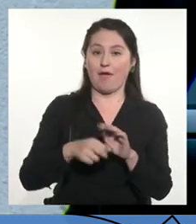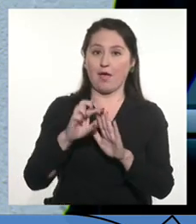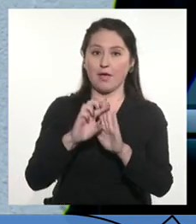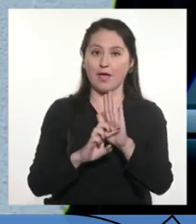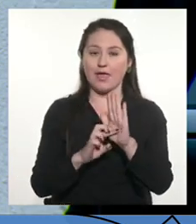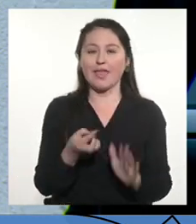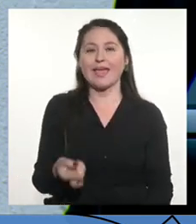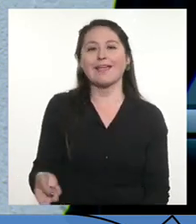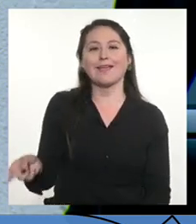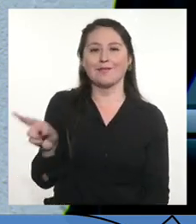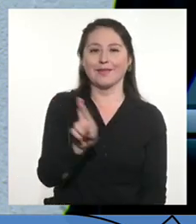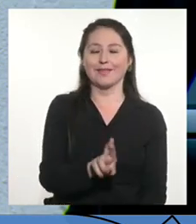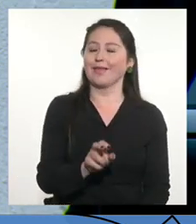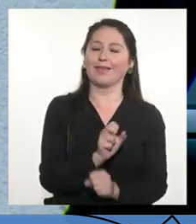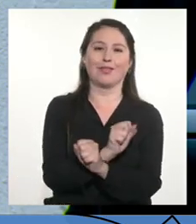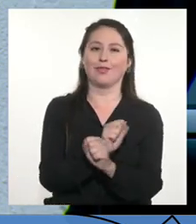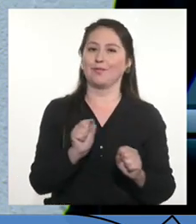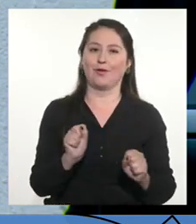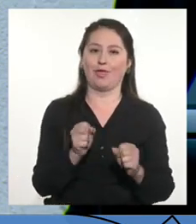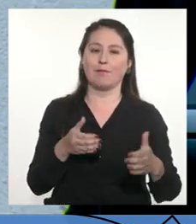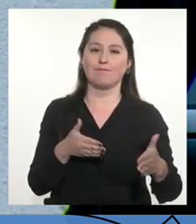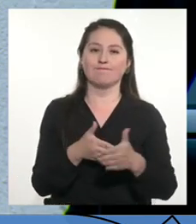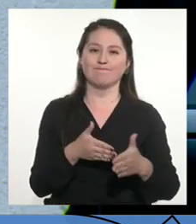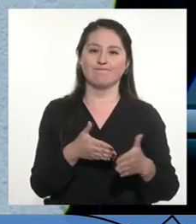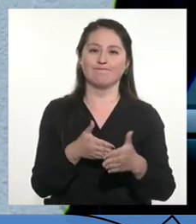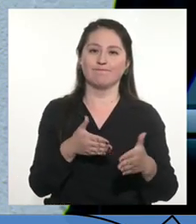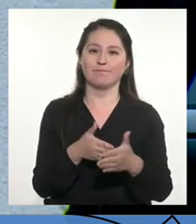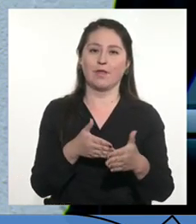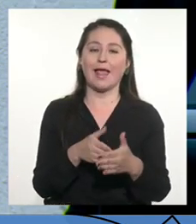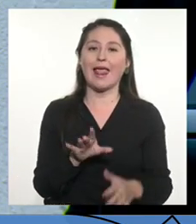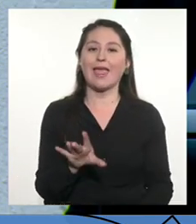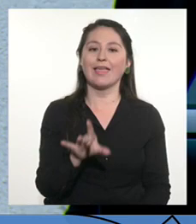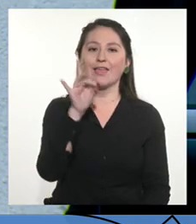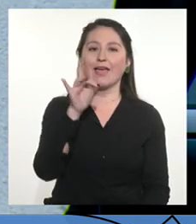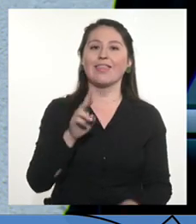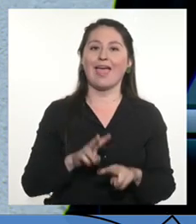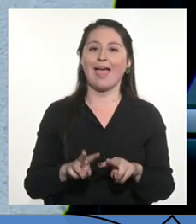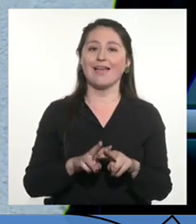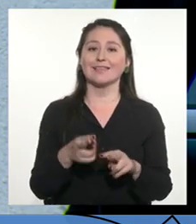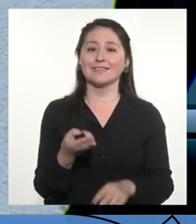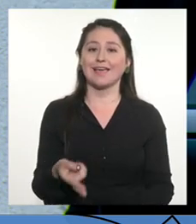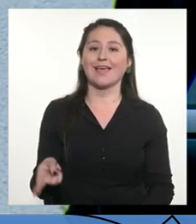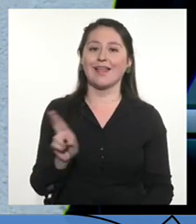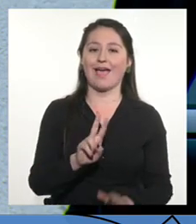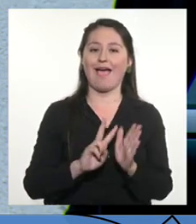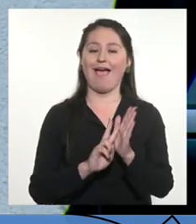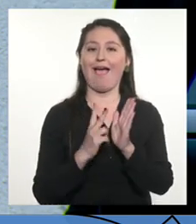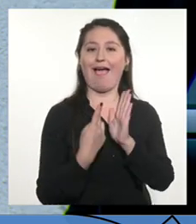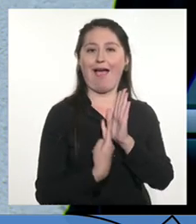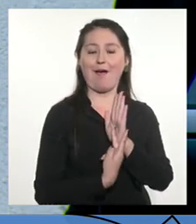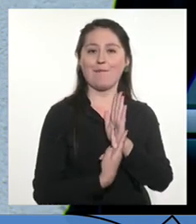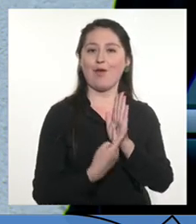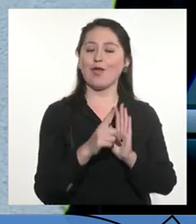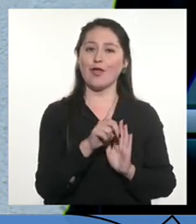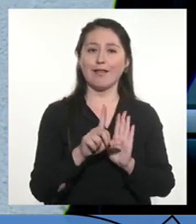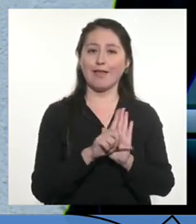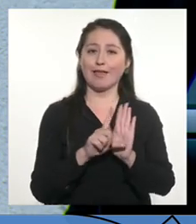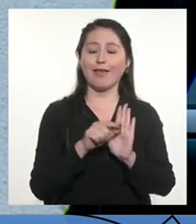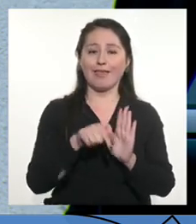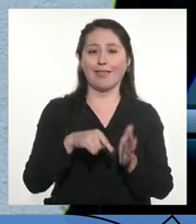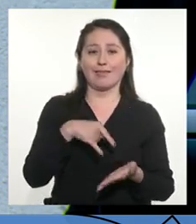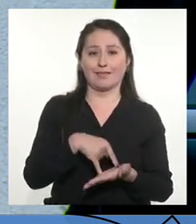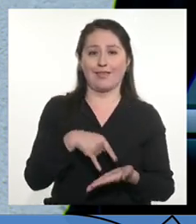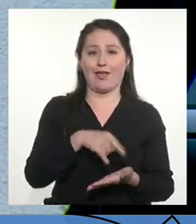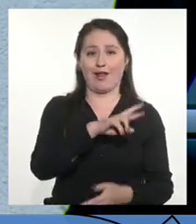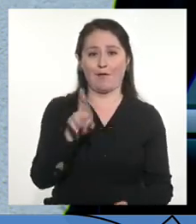reiterar que no podemos seguir postergando la decisión de hacer reformas sustantivas en lo legislativo en este senado la